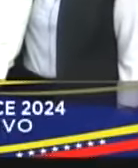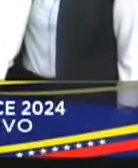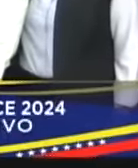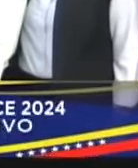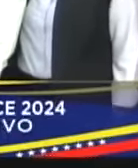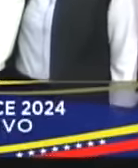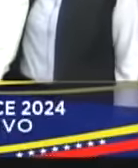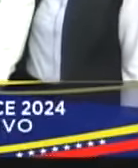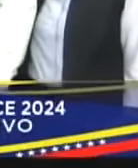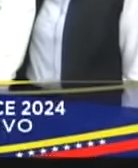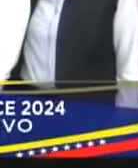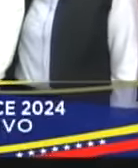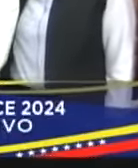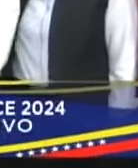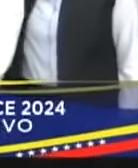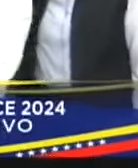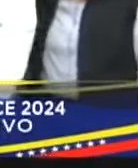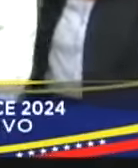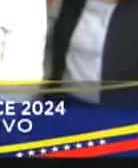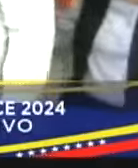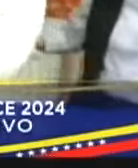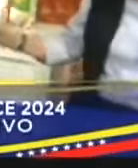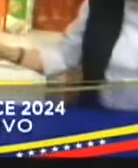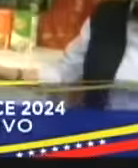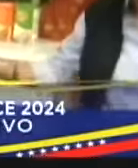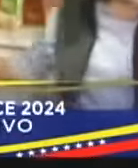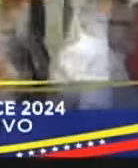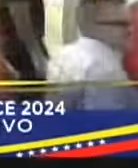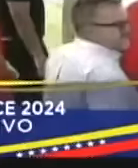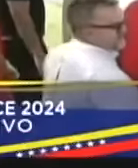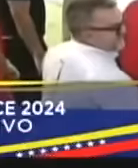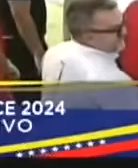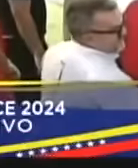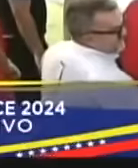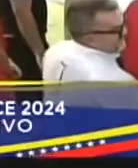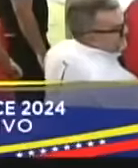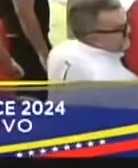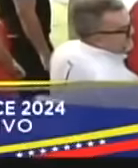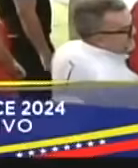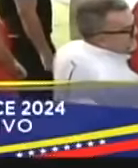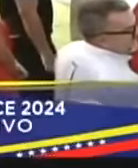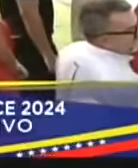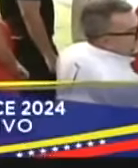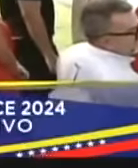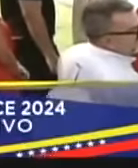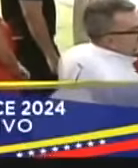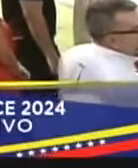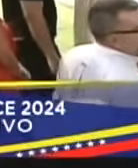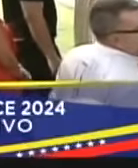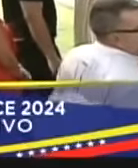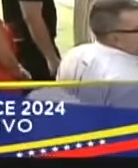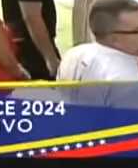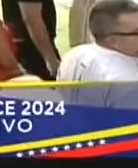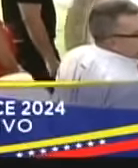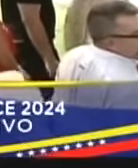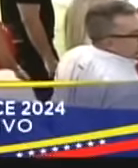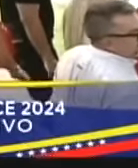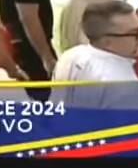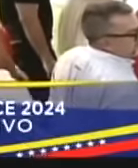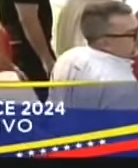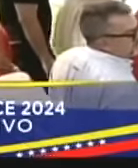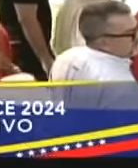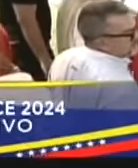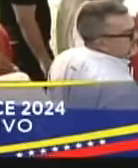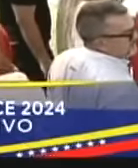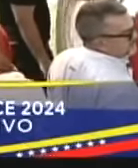Soledad profunda, en la soledad profunda, el pecho del medana del romance que lo arrulla, lo